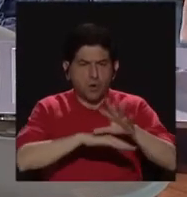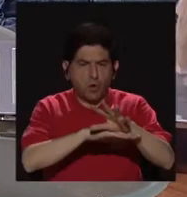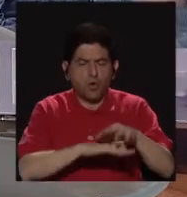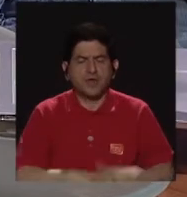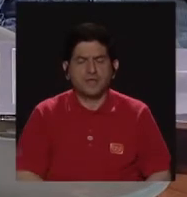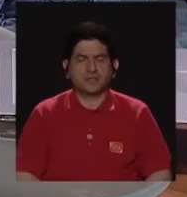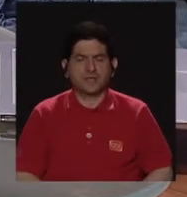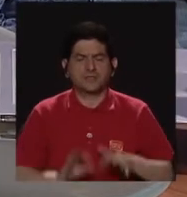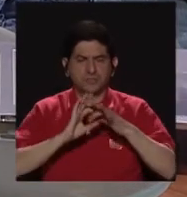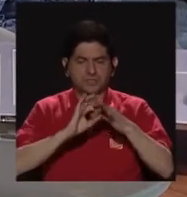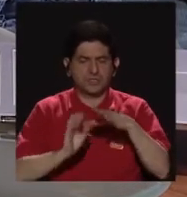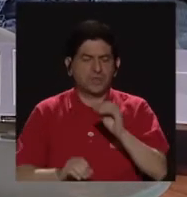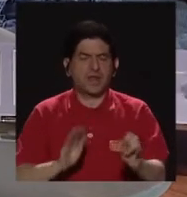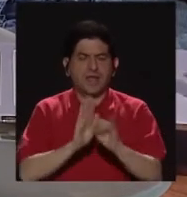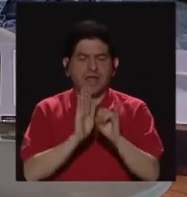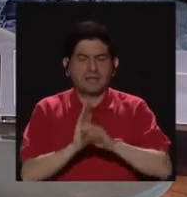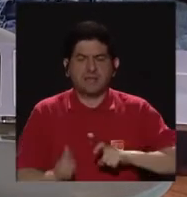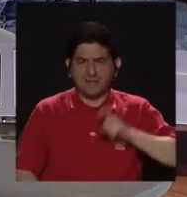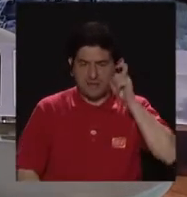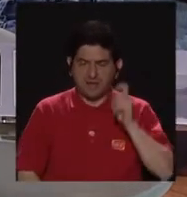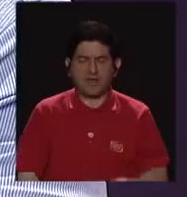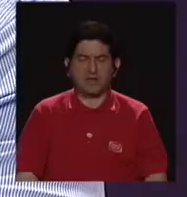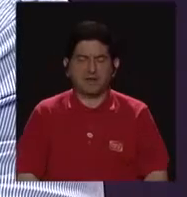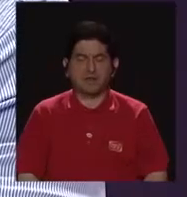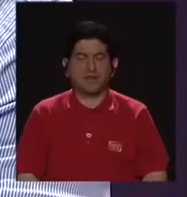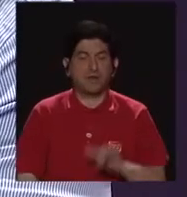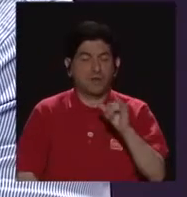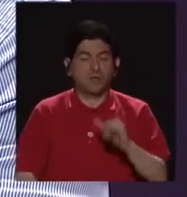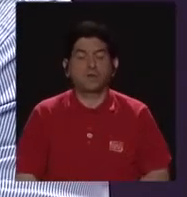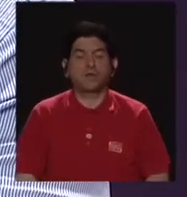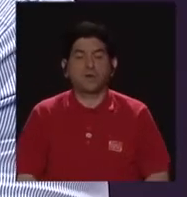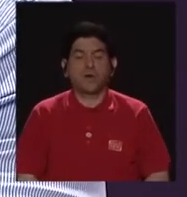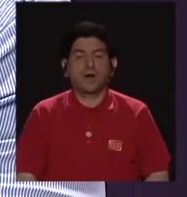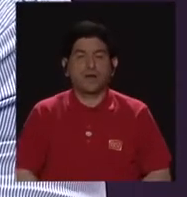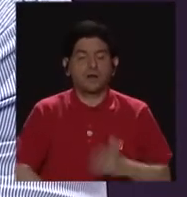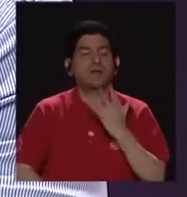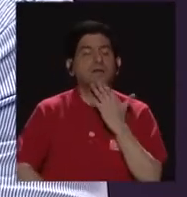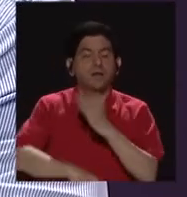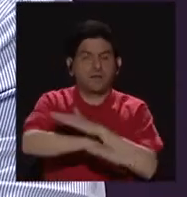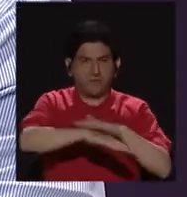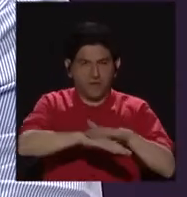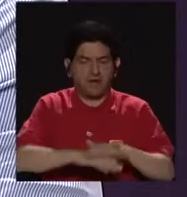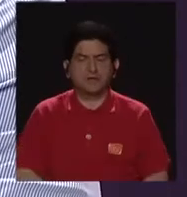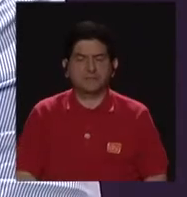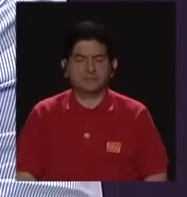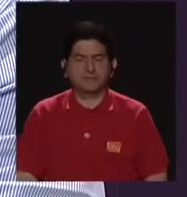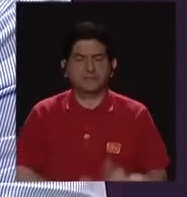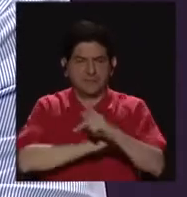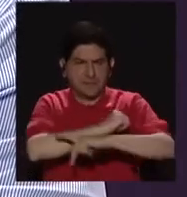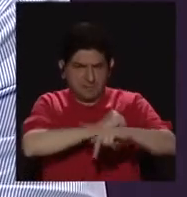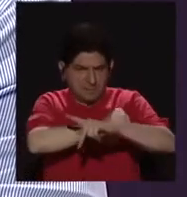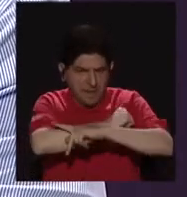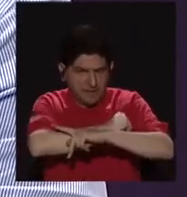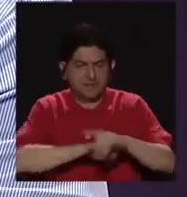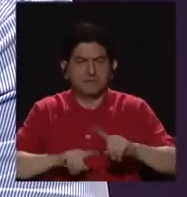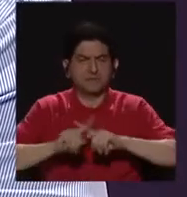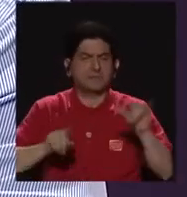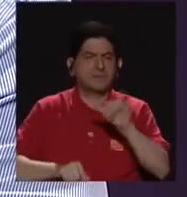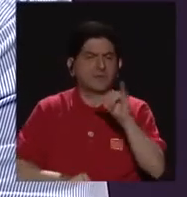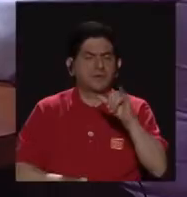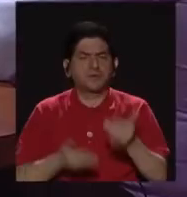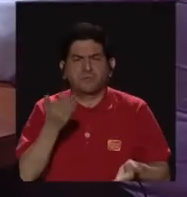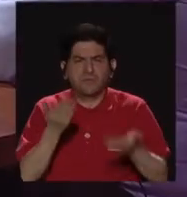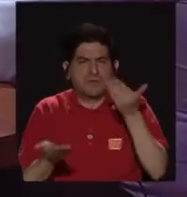identidad de género con la raza la clase la nación etcétera pero además de eso pensaría también qué